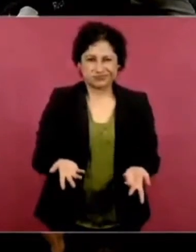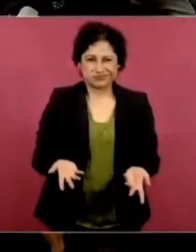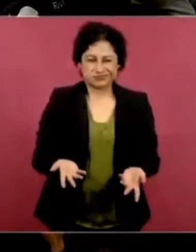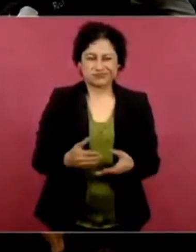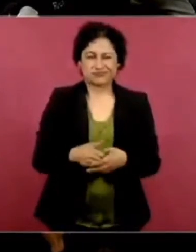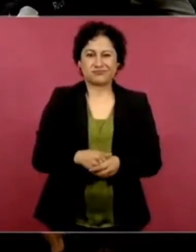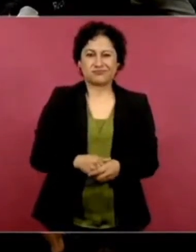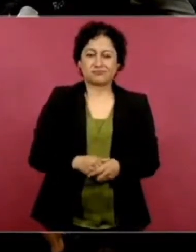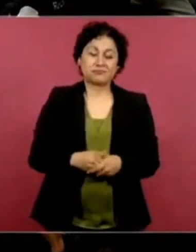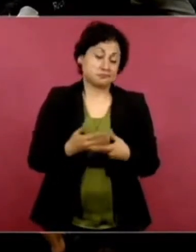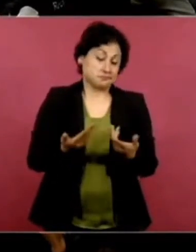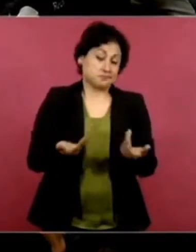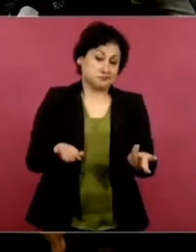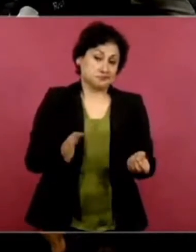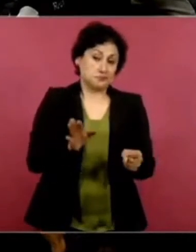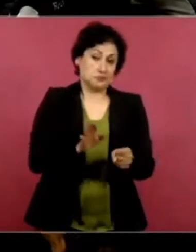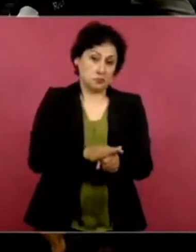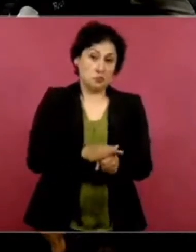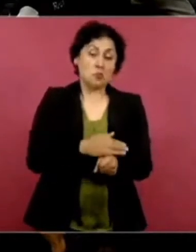Entonces,